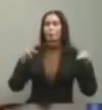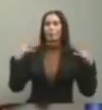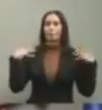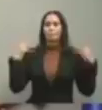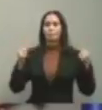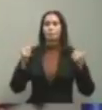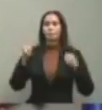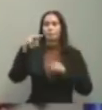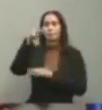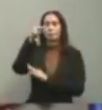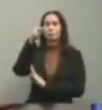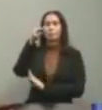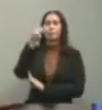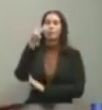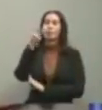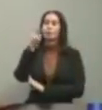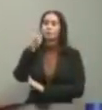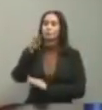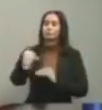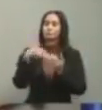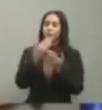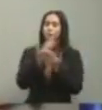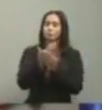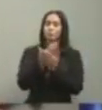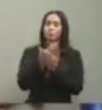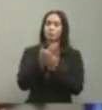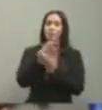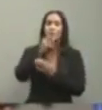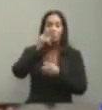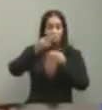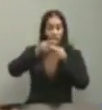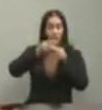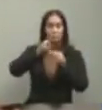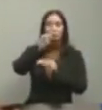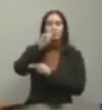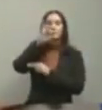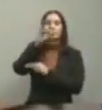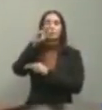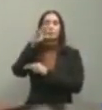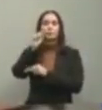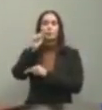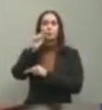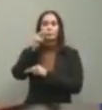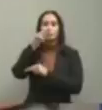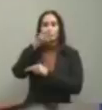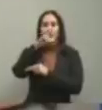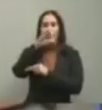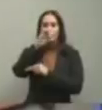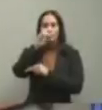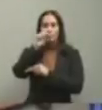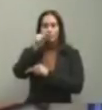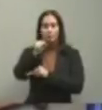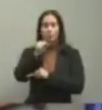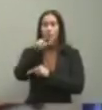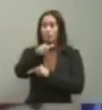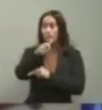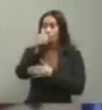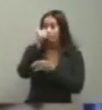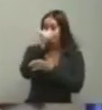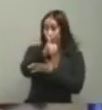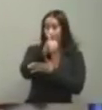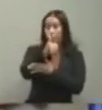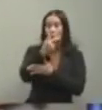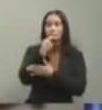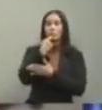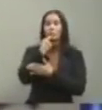hotel donde estaba viva risso que era donde estaba alojado y según el propio comunicado del hotel ha